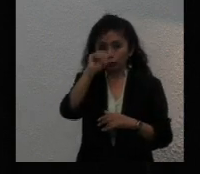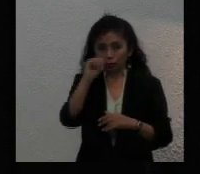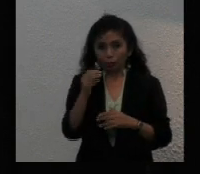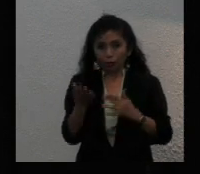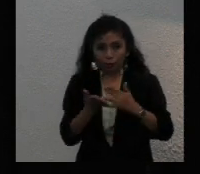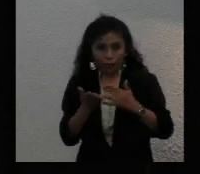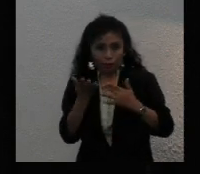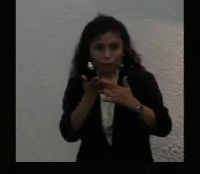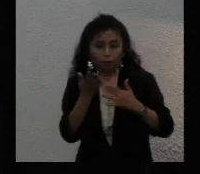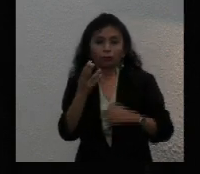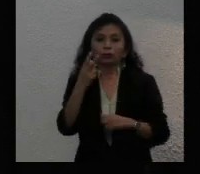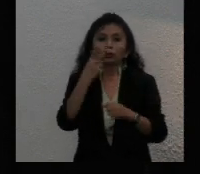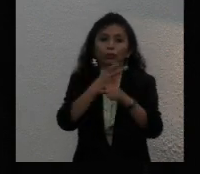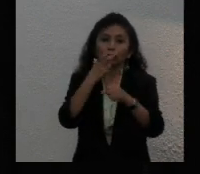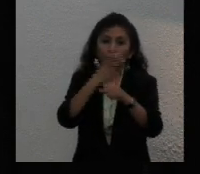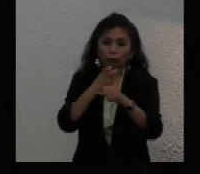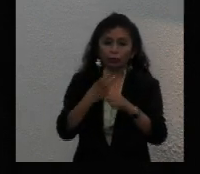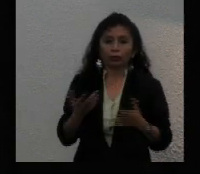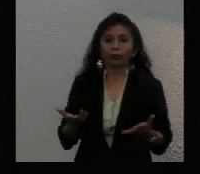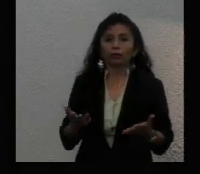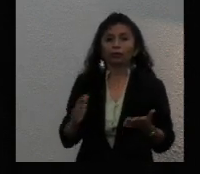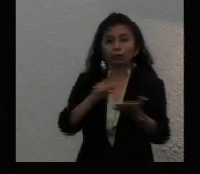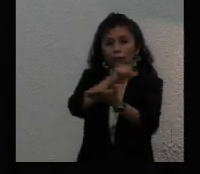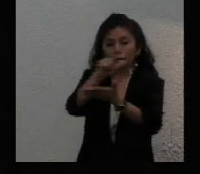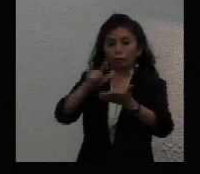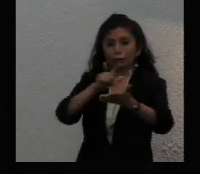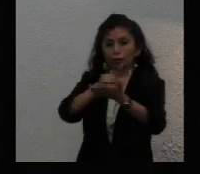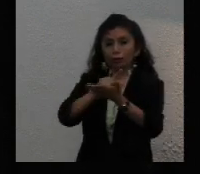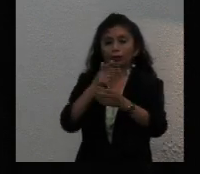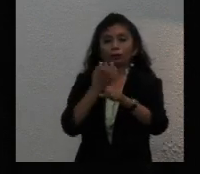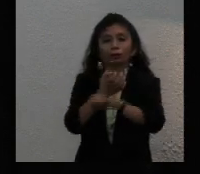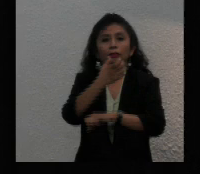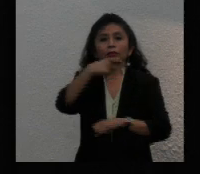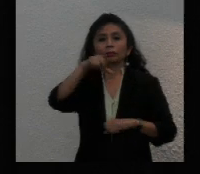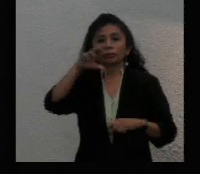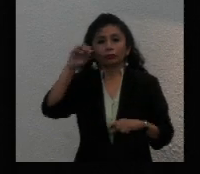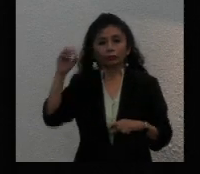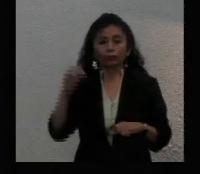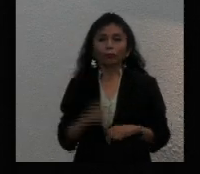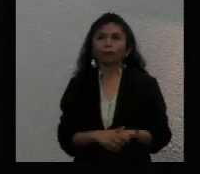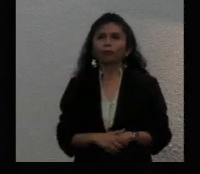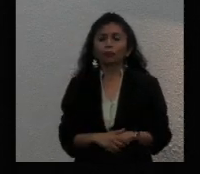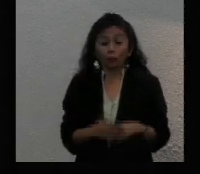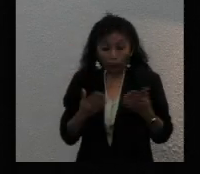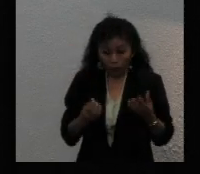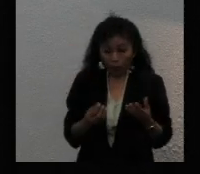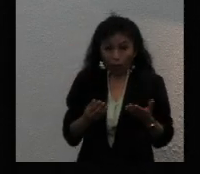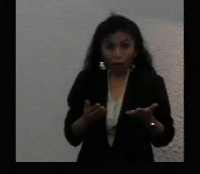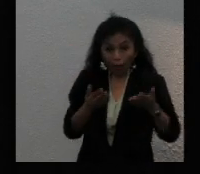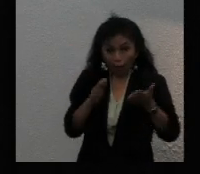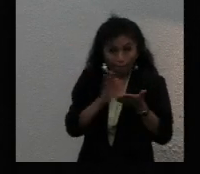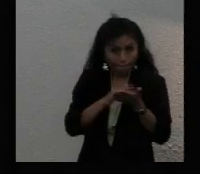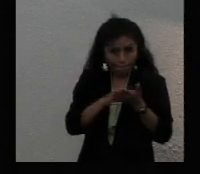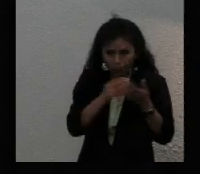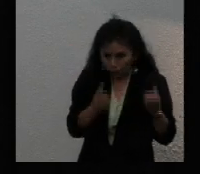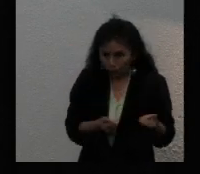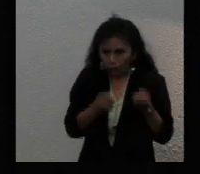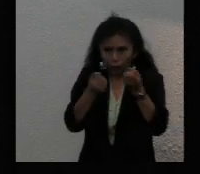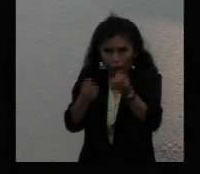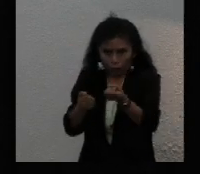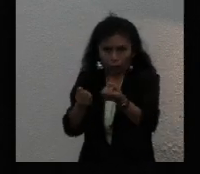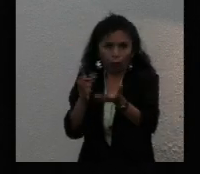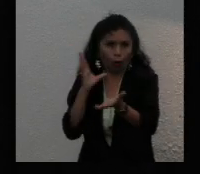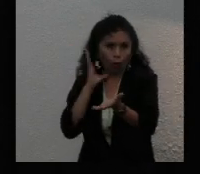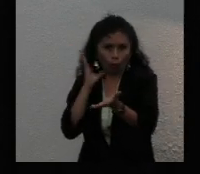segunda, de la Ley Orgánica del Poder Legislativo del Estado. Entregando ante esta honorable